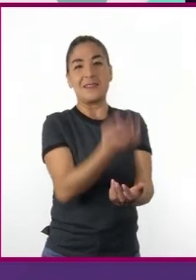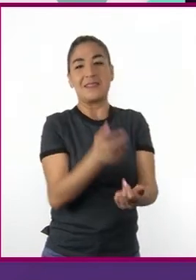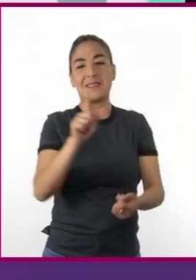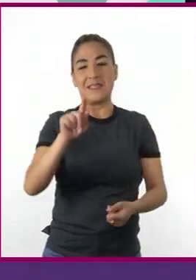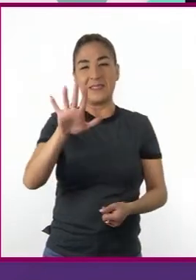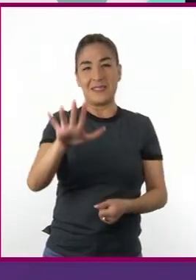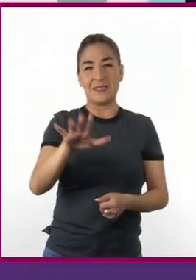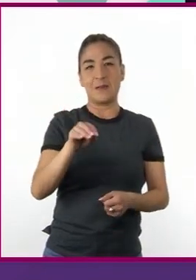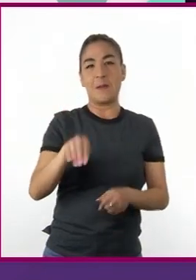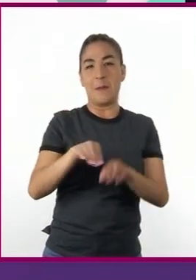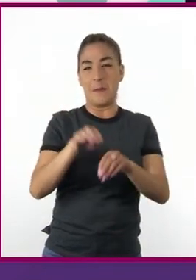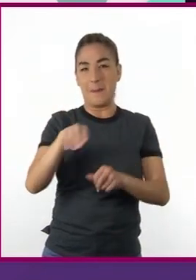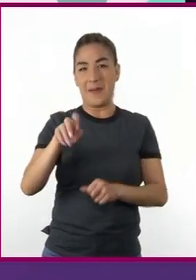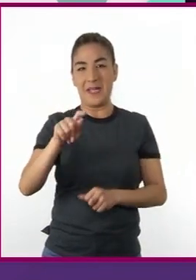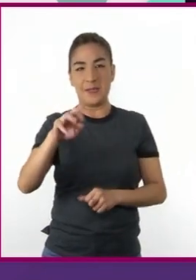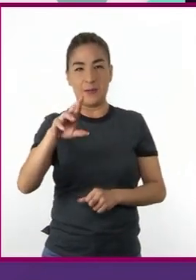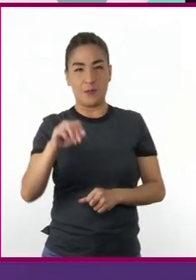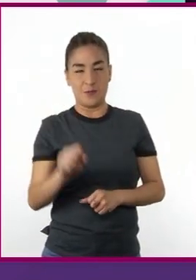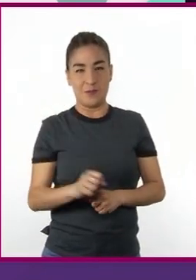75 metros.